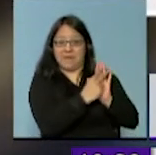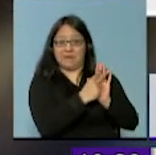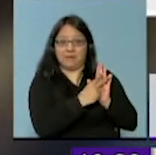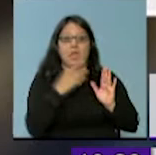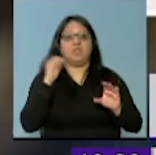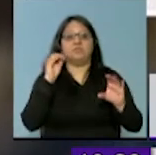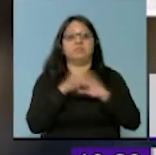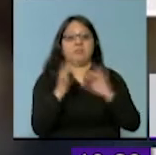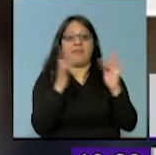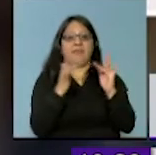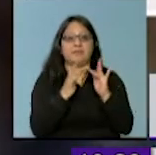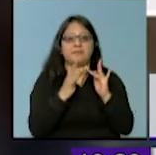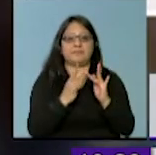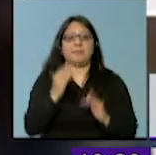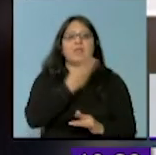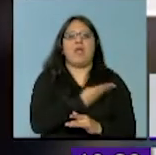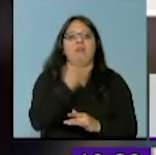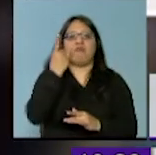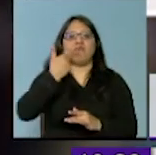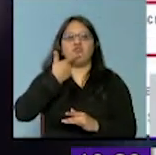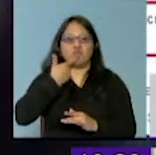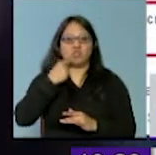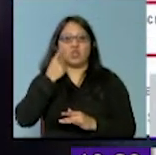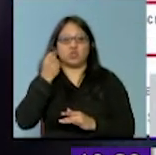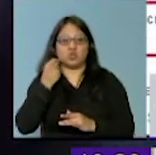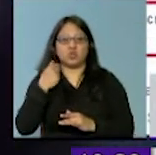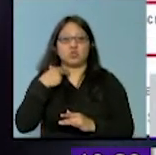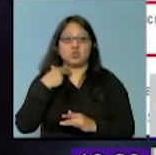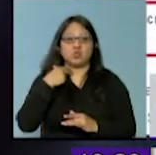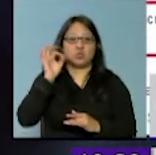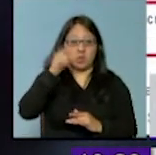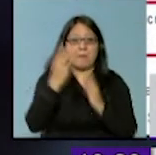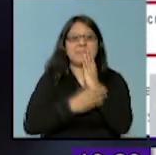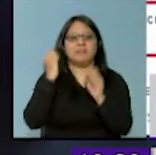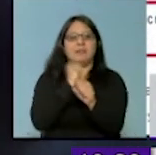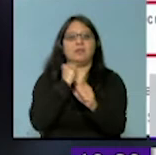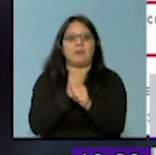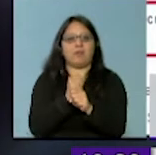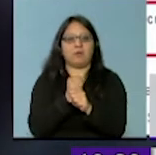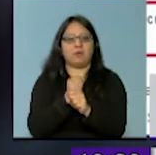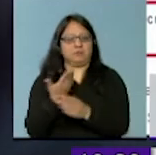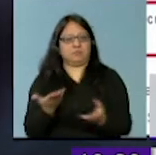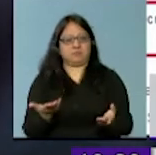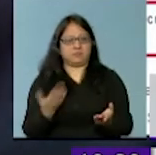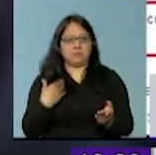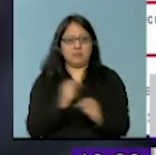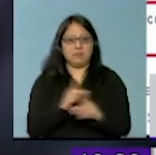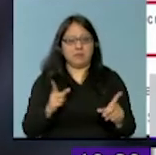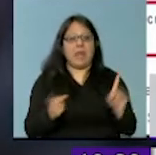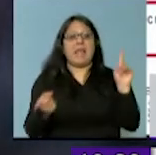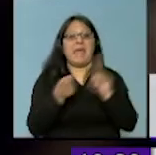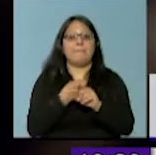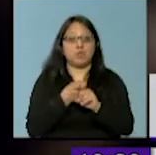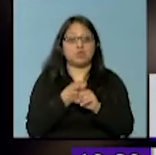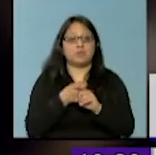vea. Fabricio Cabana Fus, que está inserto dentro de la nómina de trabajadores del Ministerio de Trabajo. O sea, a ver, la esposa de Fabricio